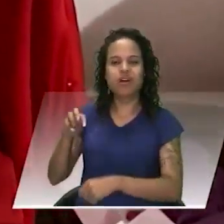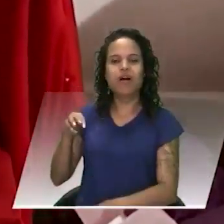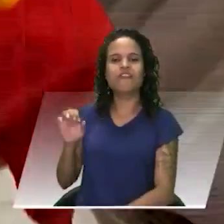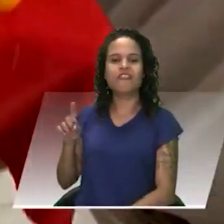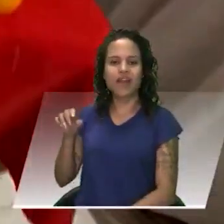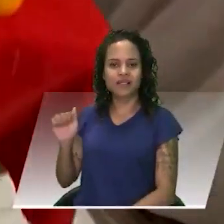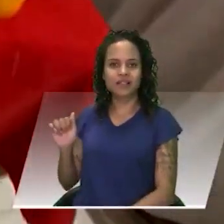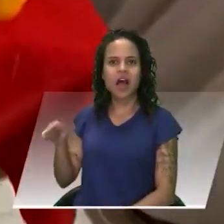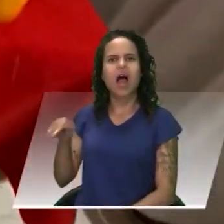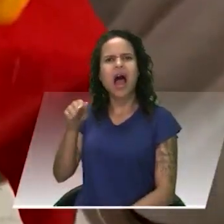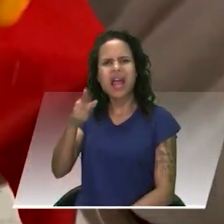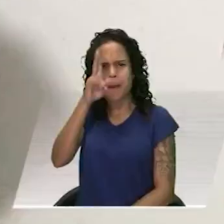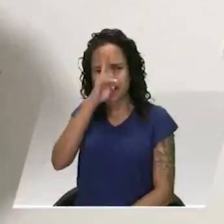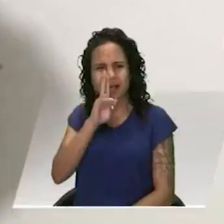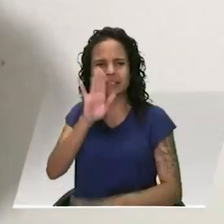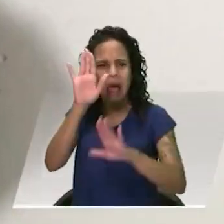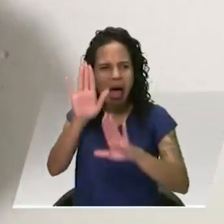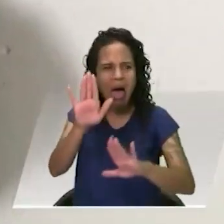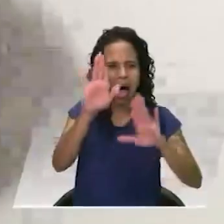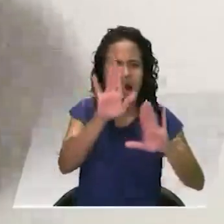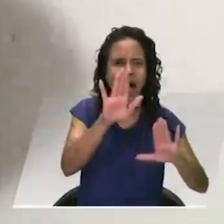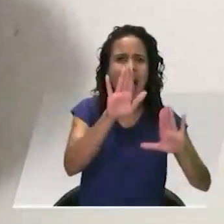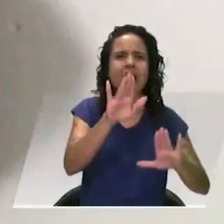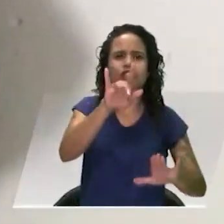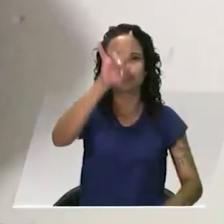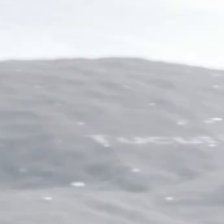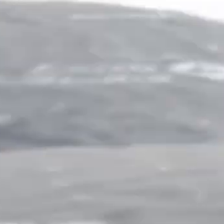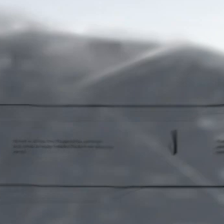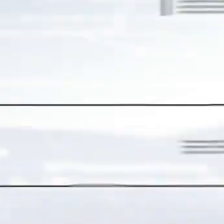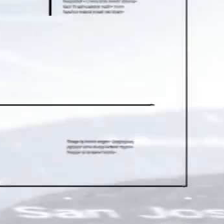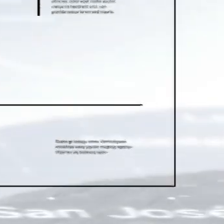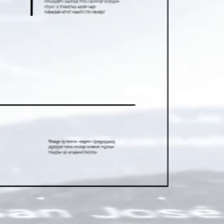de santería para proteger negocios ilícitos en